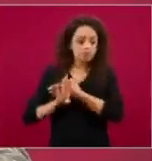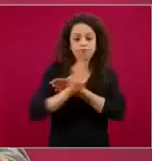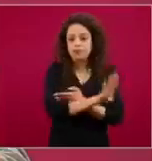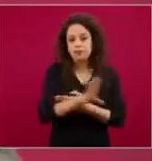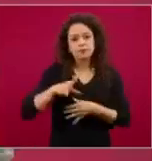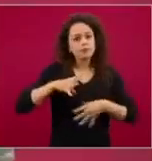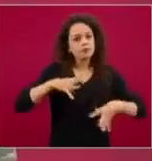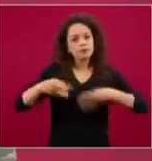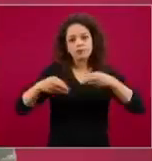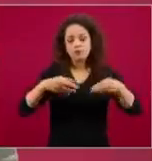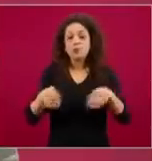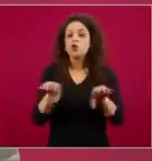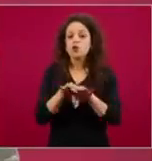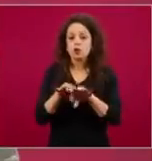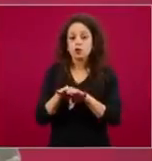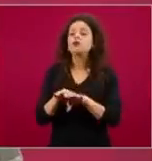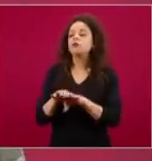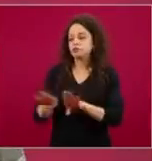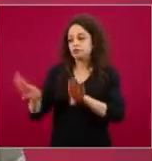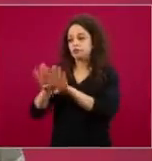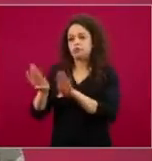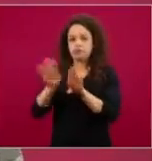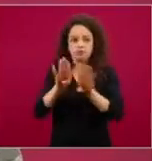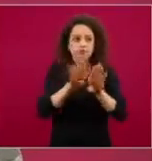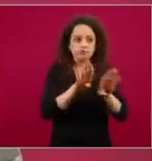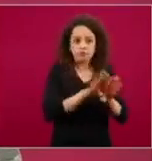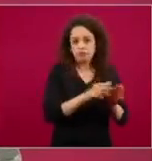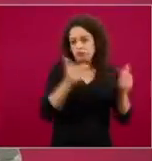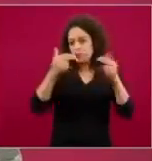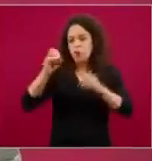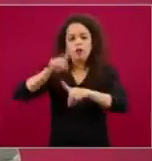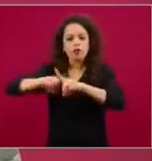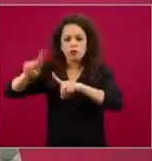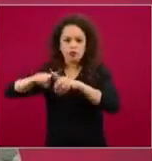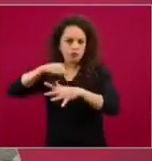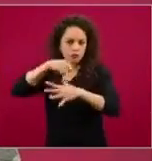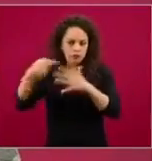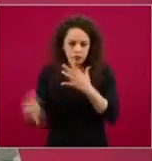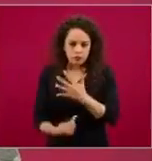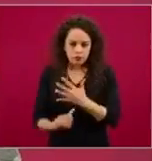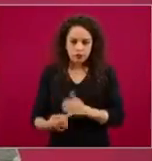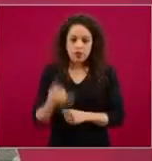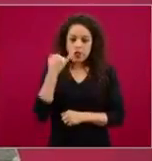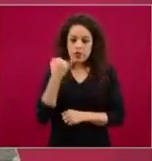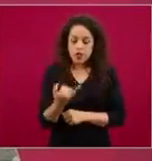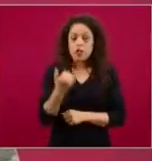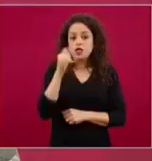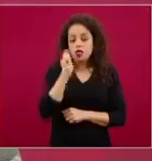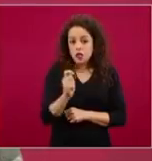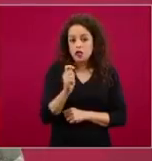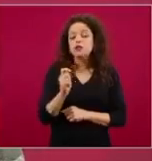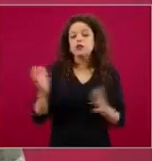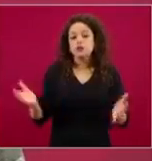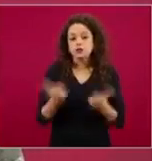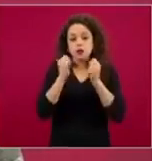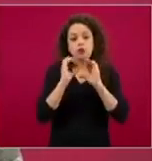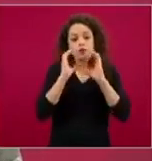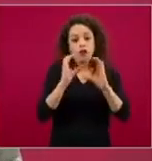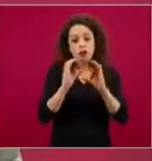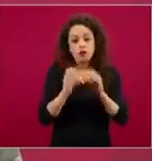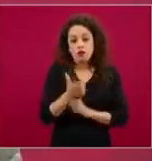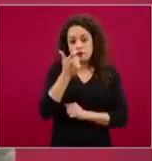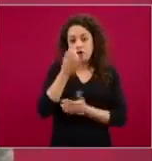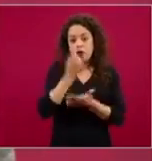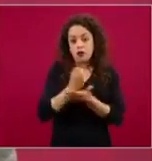mediante confinamiento y otras medidas y el rescate o la recuperación o la conservación de la economía. Sí, claro, incluso se tomaron